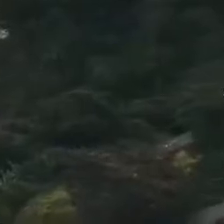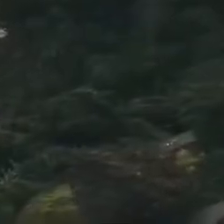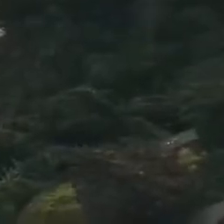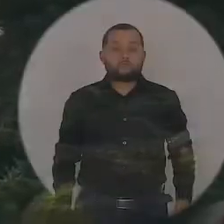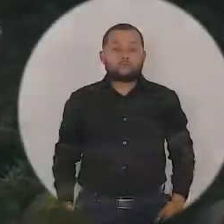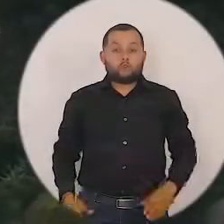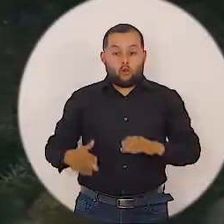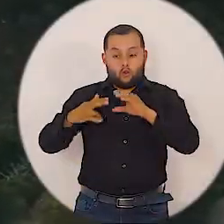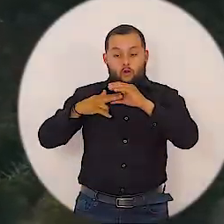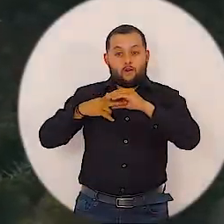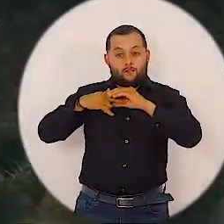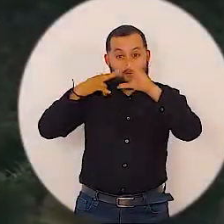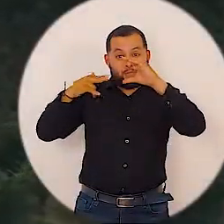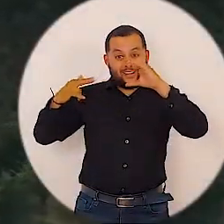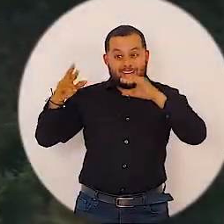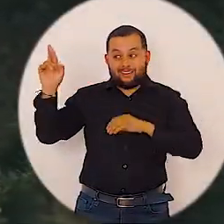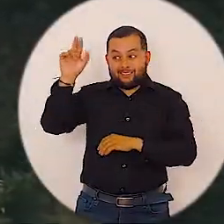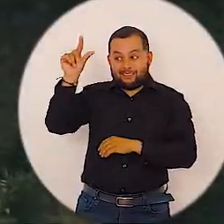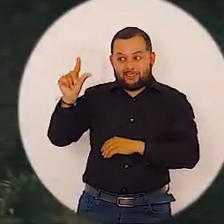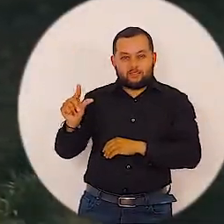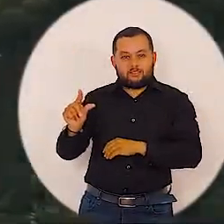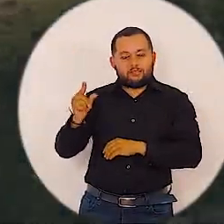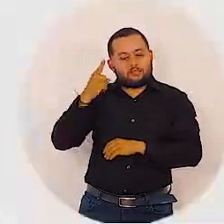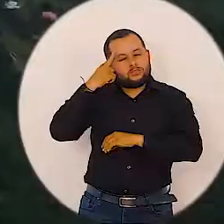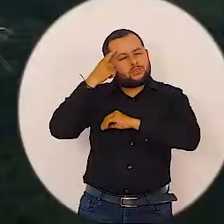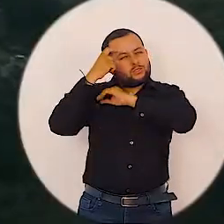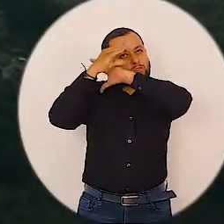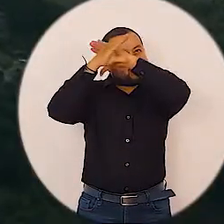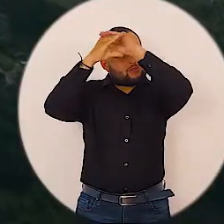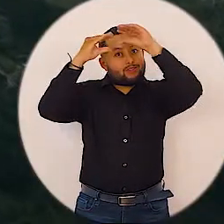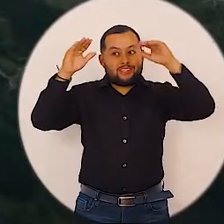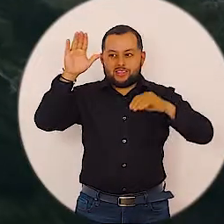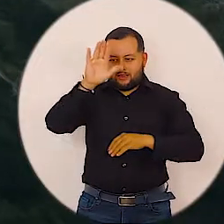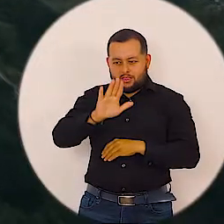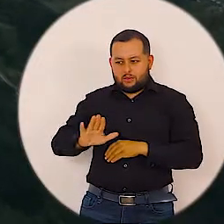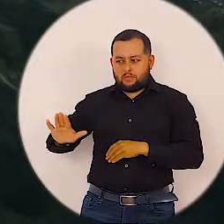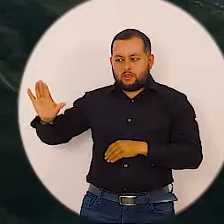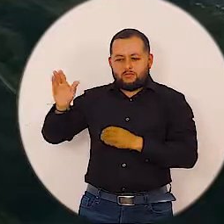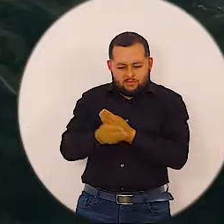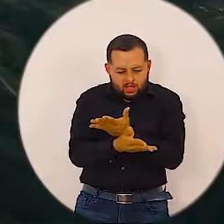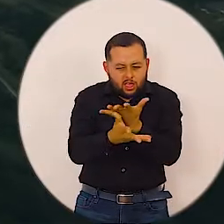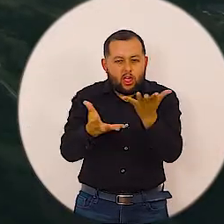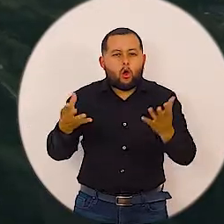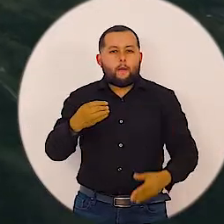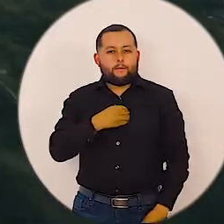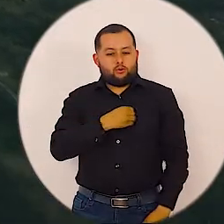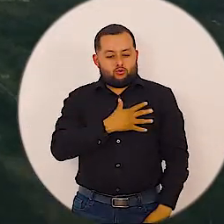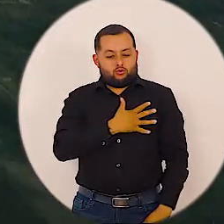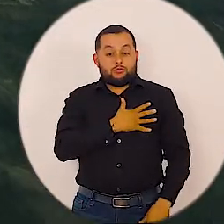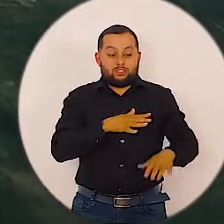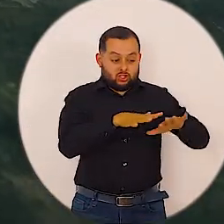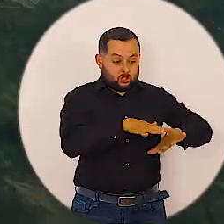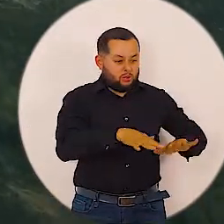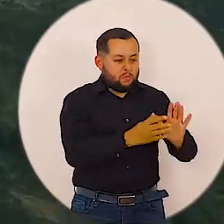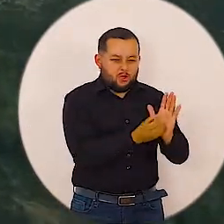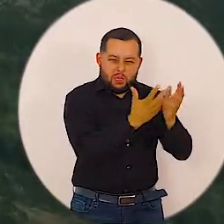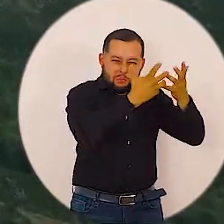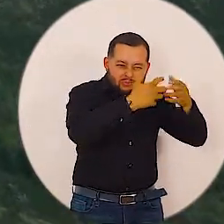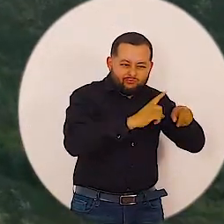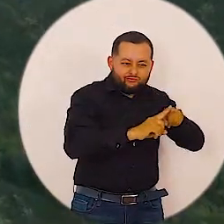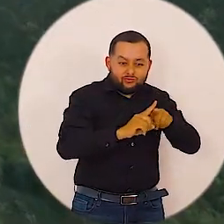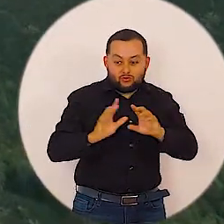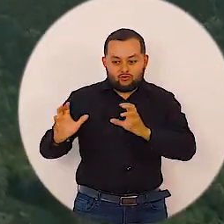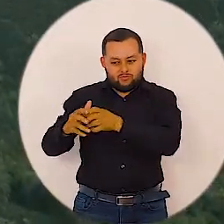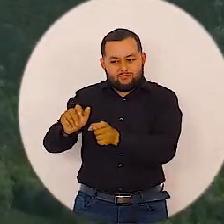En Confamiliar Risaralda soñamos con un departamento que brinde oportunidades, donde el sector productivo y el